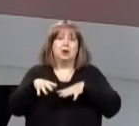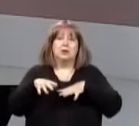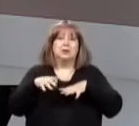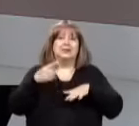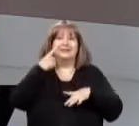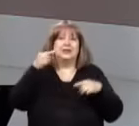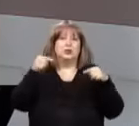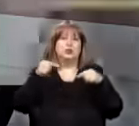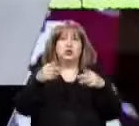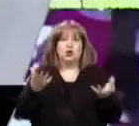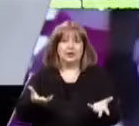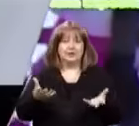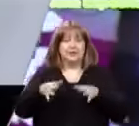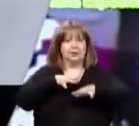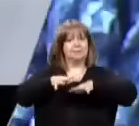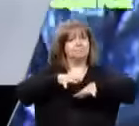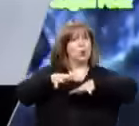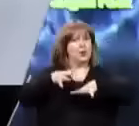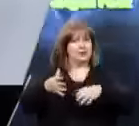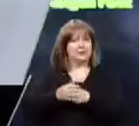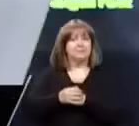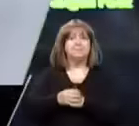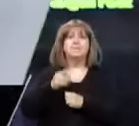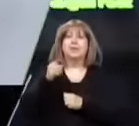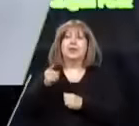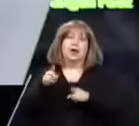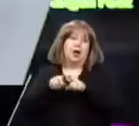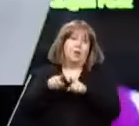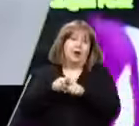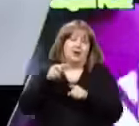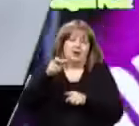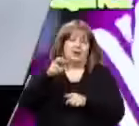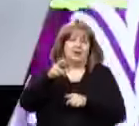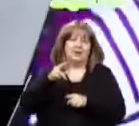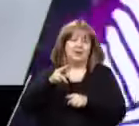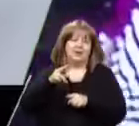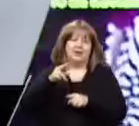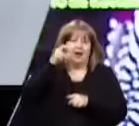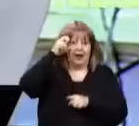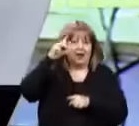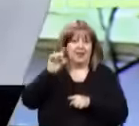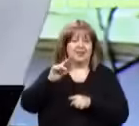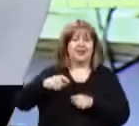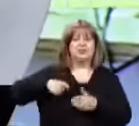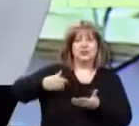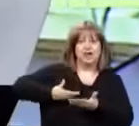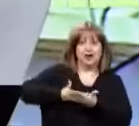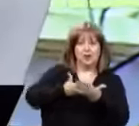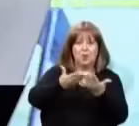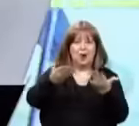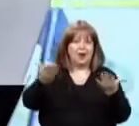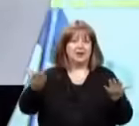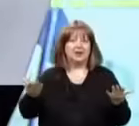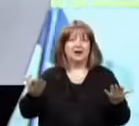institucional. Pero y a eso hago referencia cuando hablamos que utilizan las redes sociales para mostrarse como, diríamos, hablando